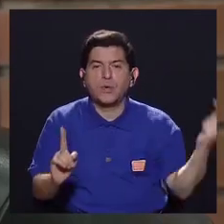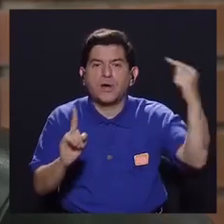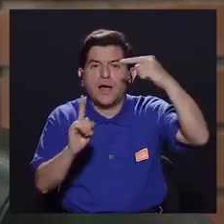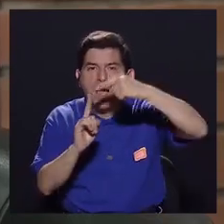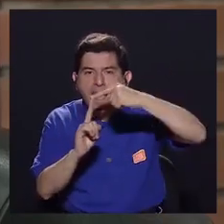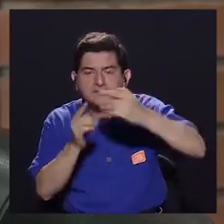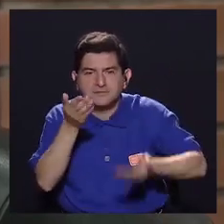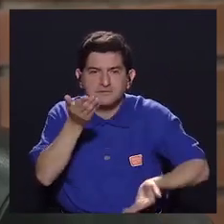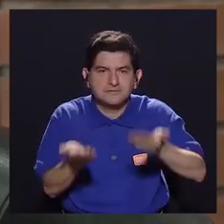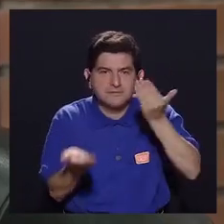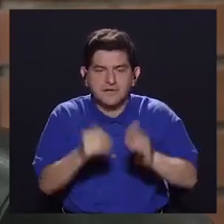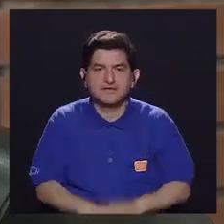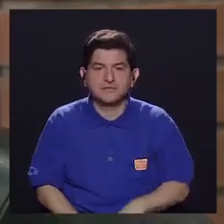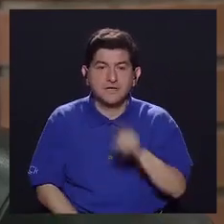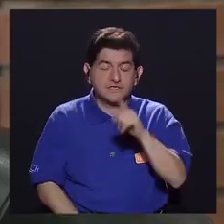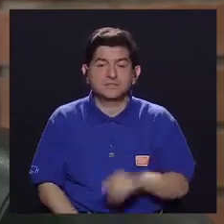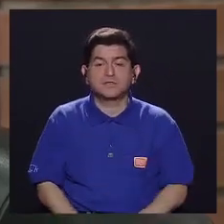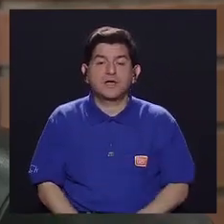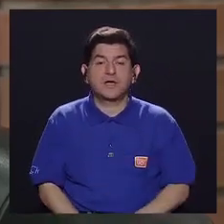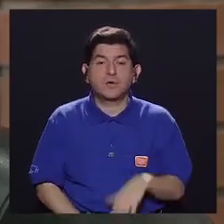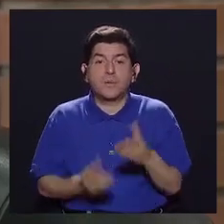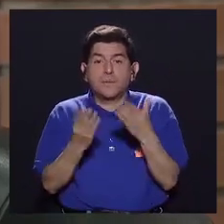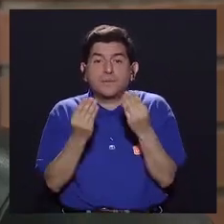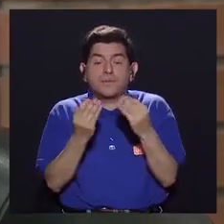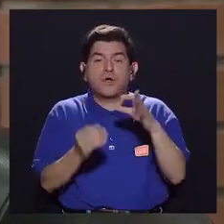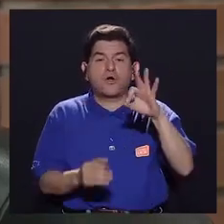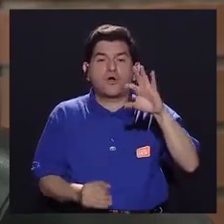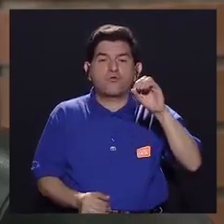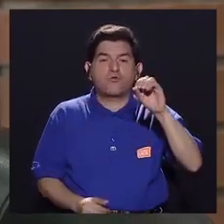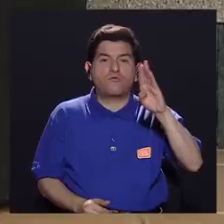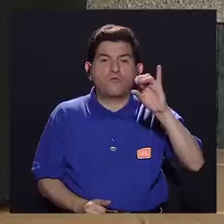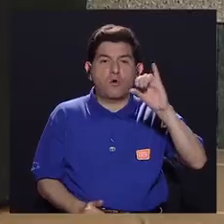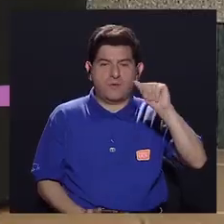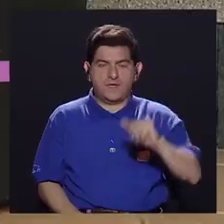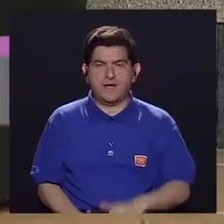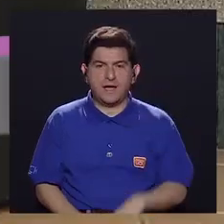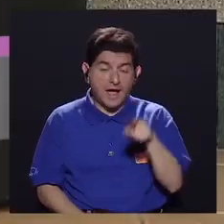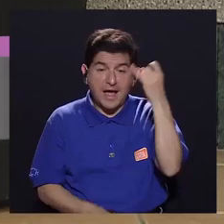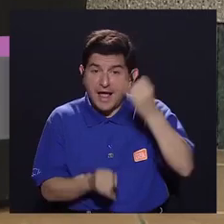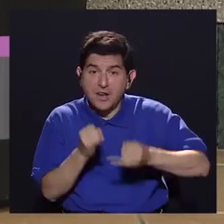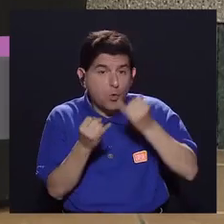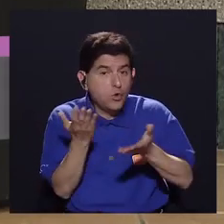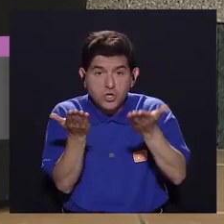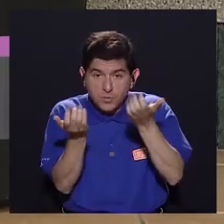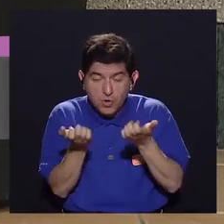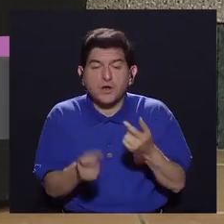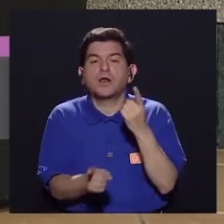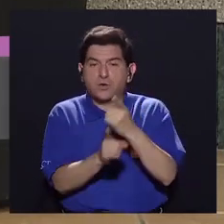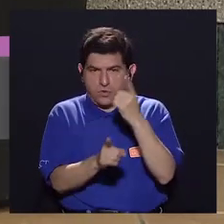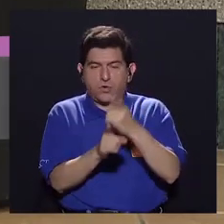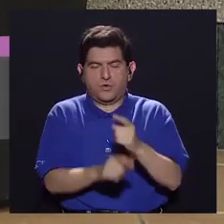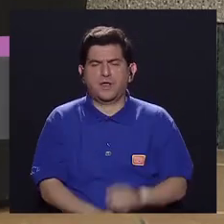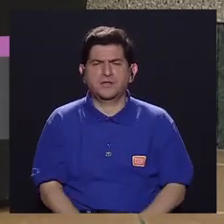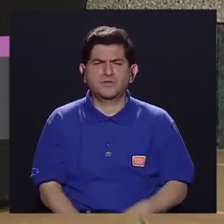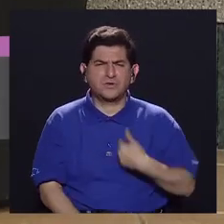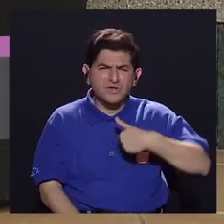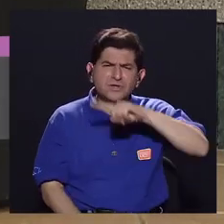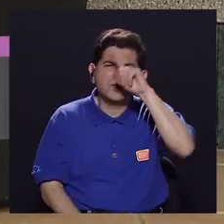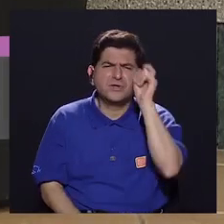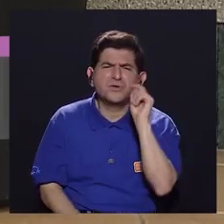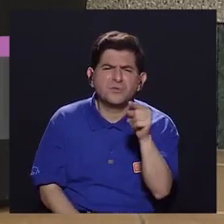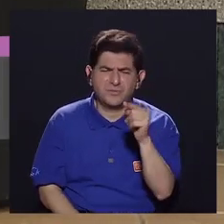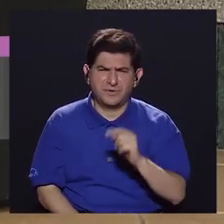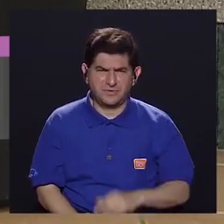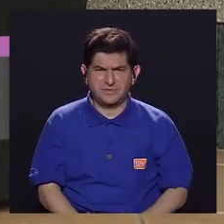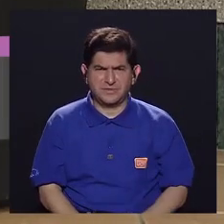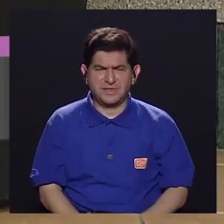hasta convertirse, digamos, en una fobia. Y eso es todavía más lamentable. Eso sería lo último que se quisiera. Exactamente. Eso le iba a preguntar,